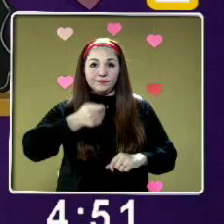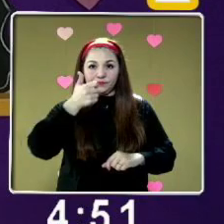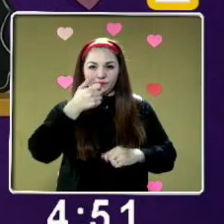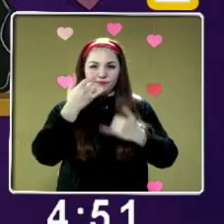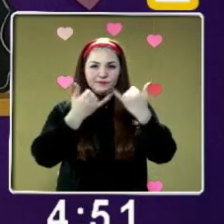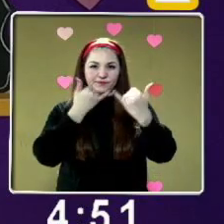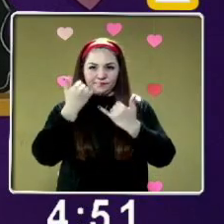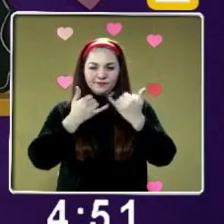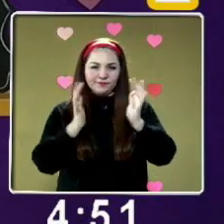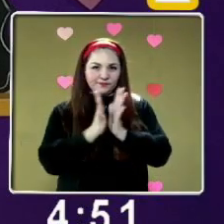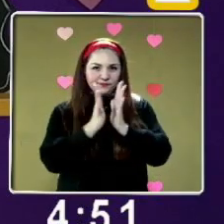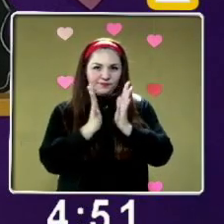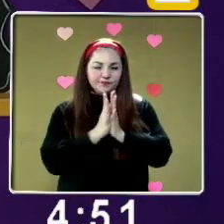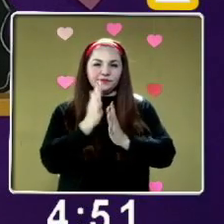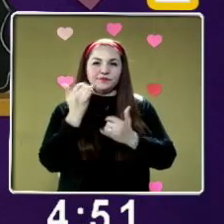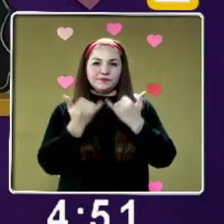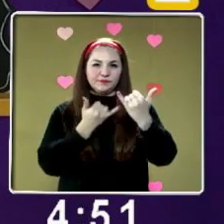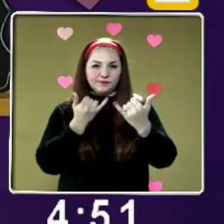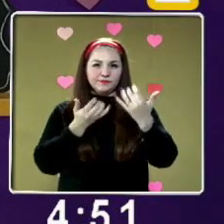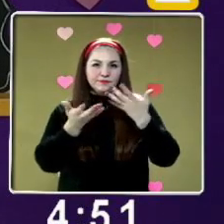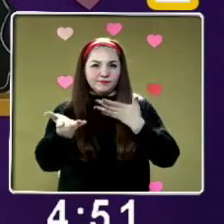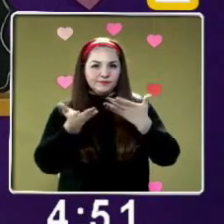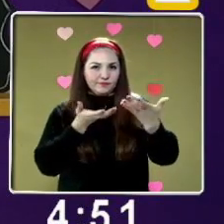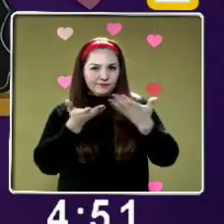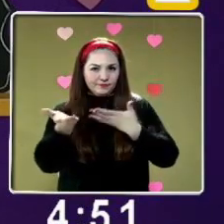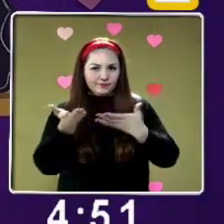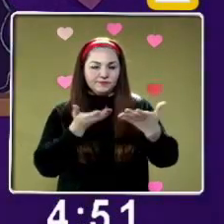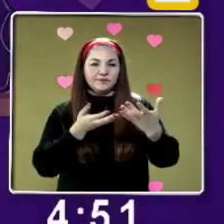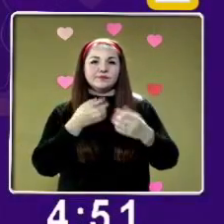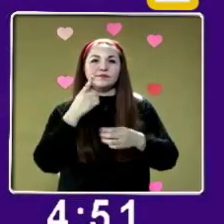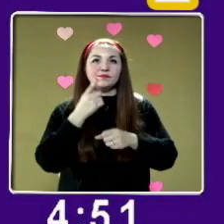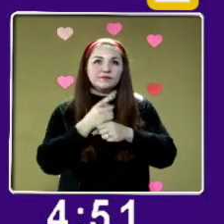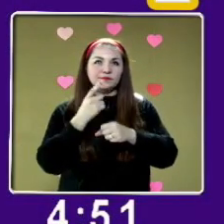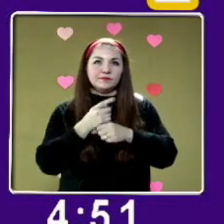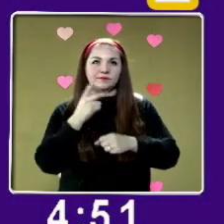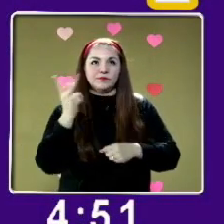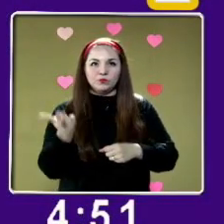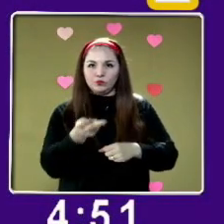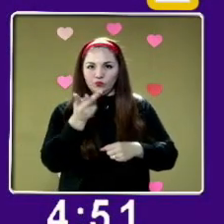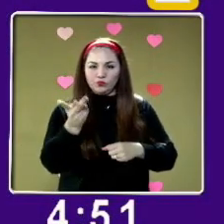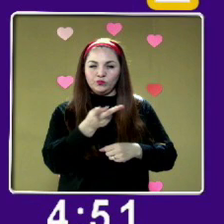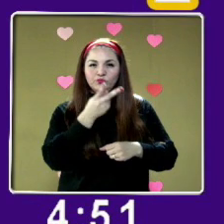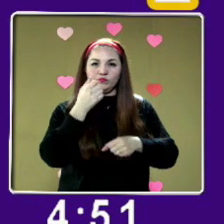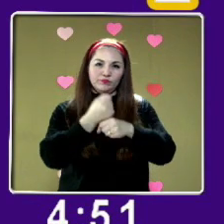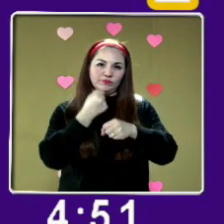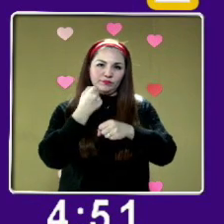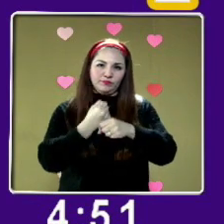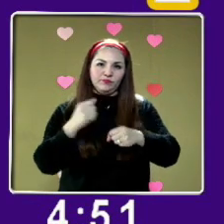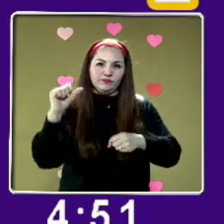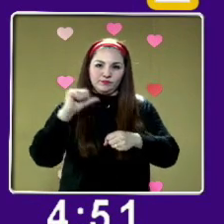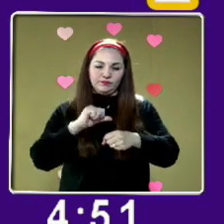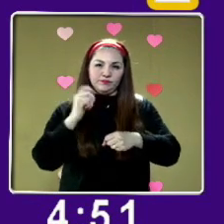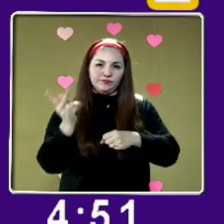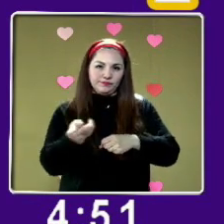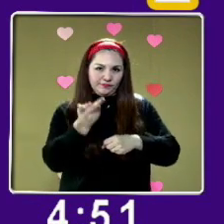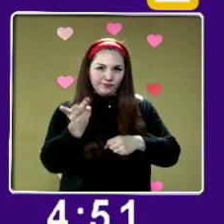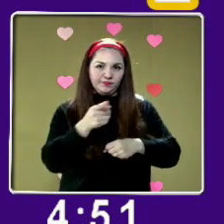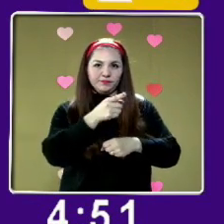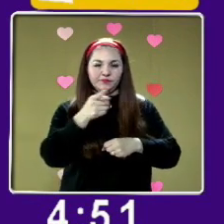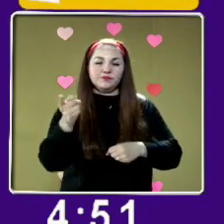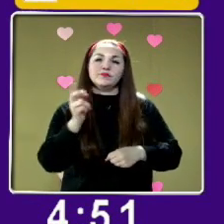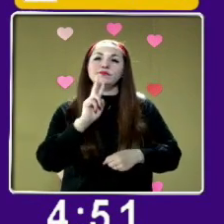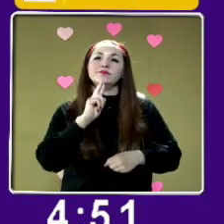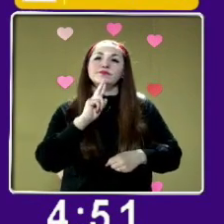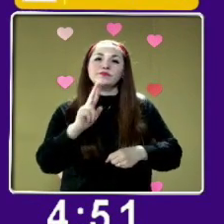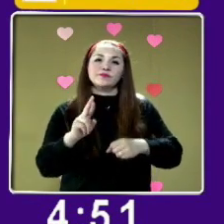van a jugar, bueno, es un juego interactivo en donde vamos a pasar preguntas de repaso de la clase del día de hoy. Y ustedes